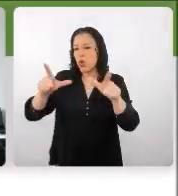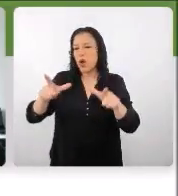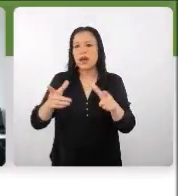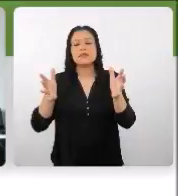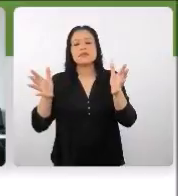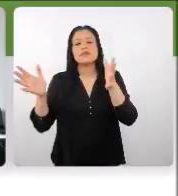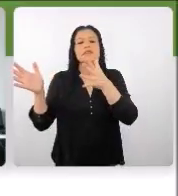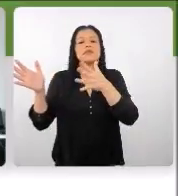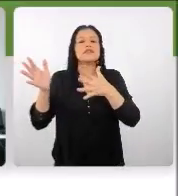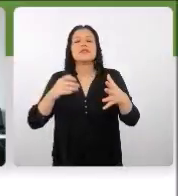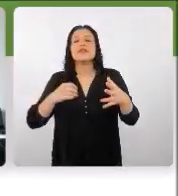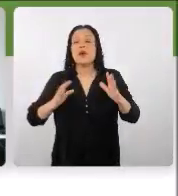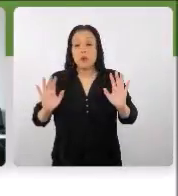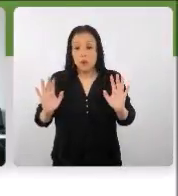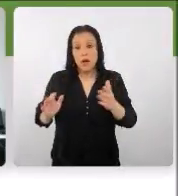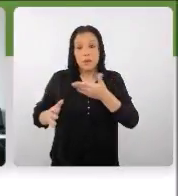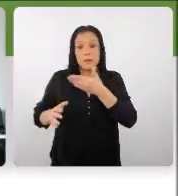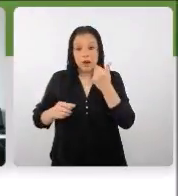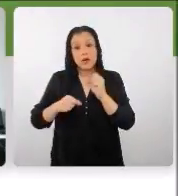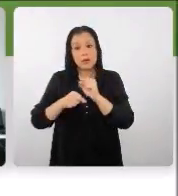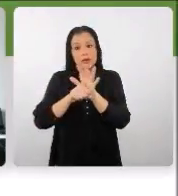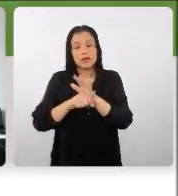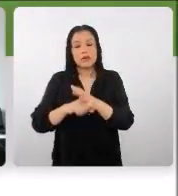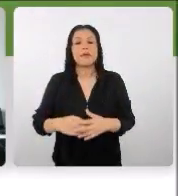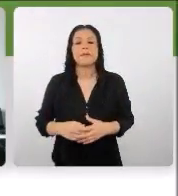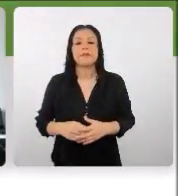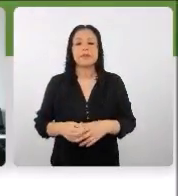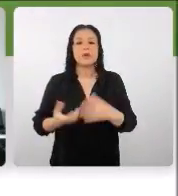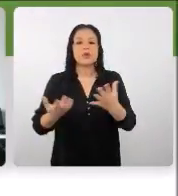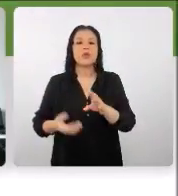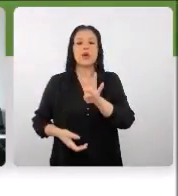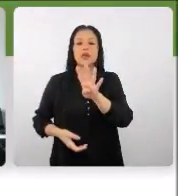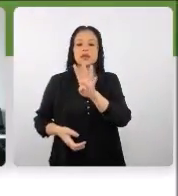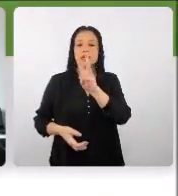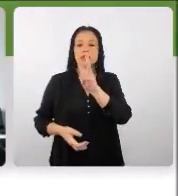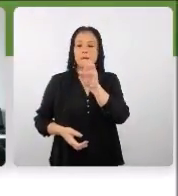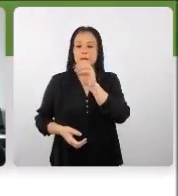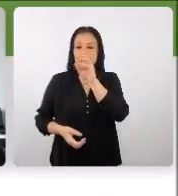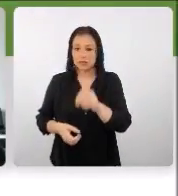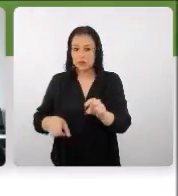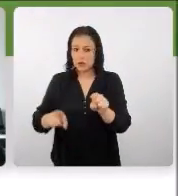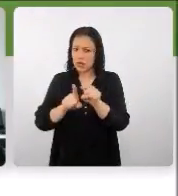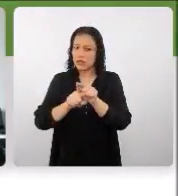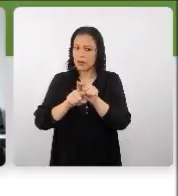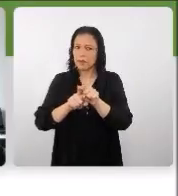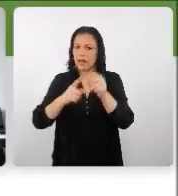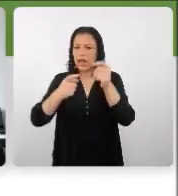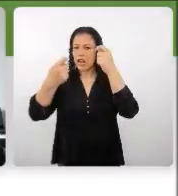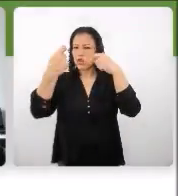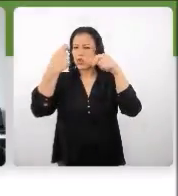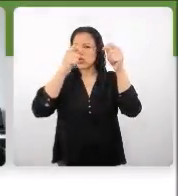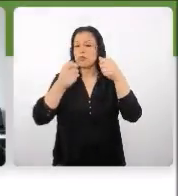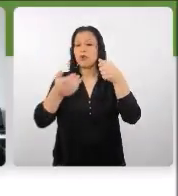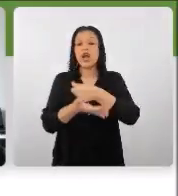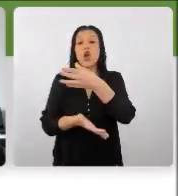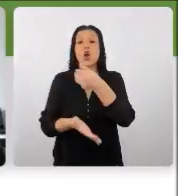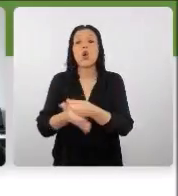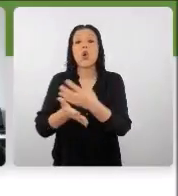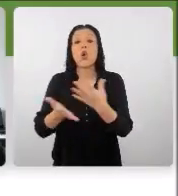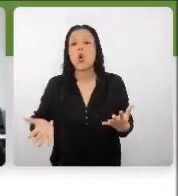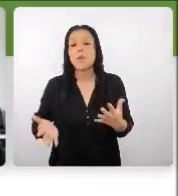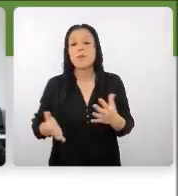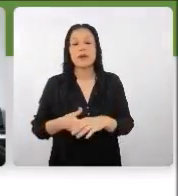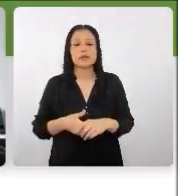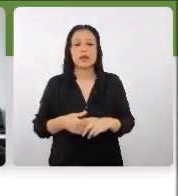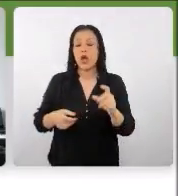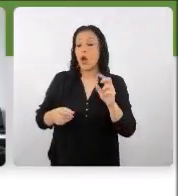libre, sobre todo en la pandemia, 46%, y destaca también el turismo de compras. Ojo que este tipo de